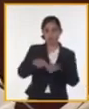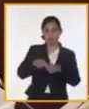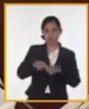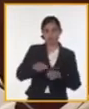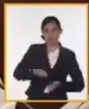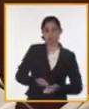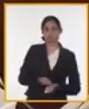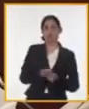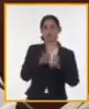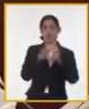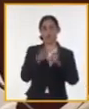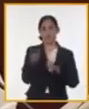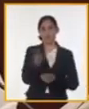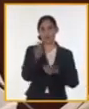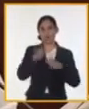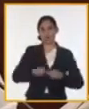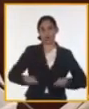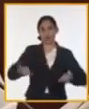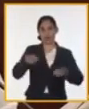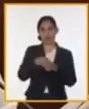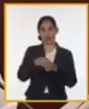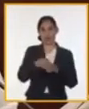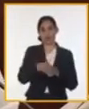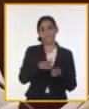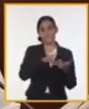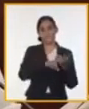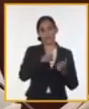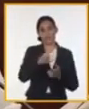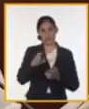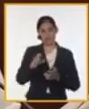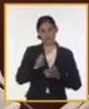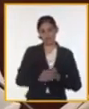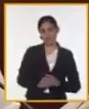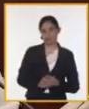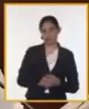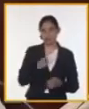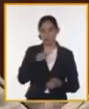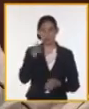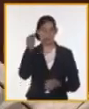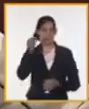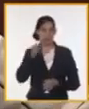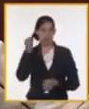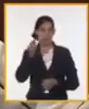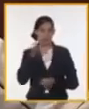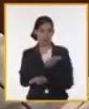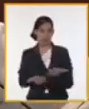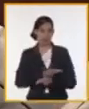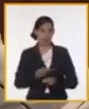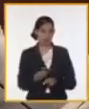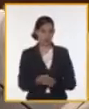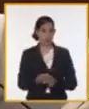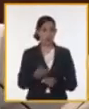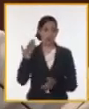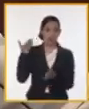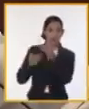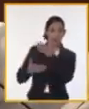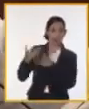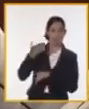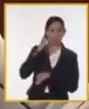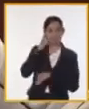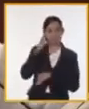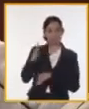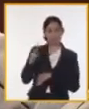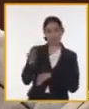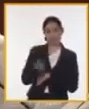primer congreso del Partido Comunista. Y siempre he pensado también que la historia no es un simple amuleto del pasado para admirar,